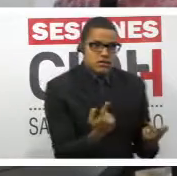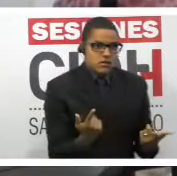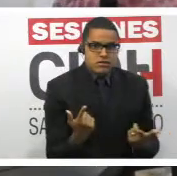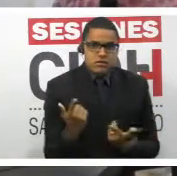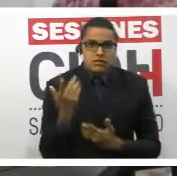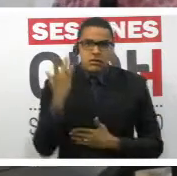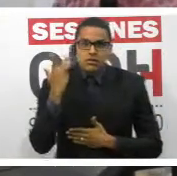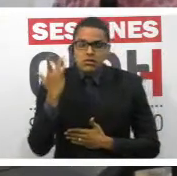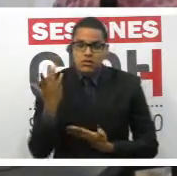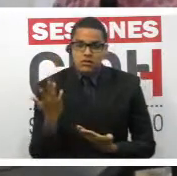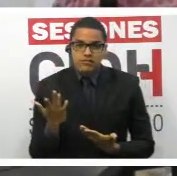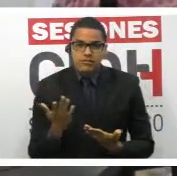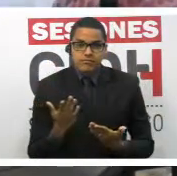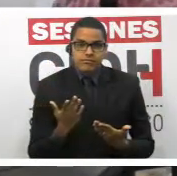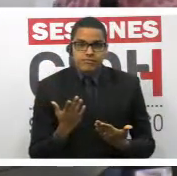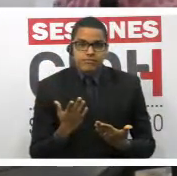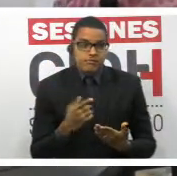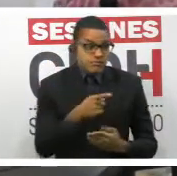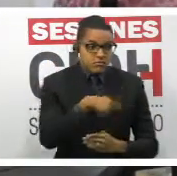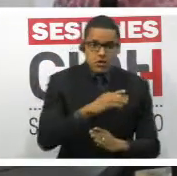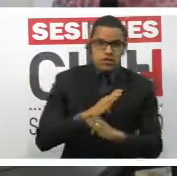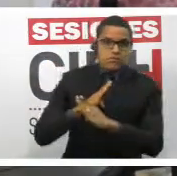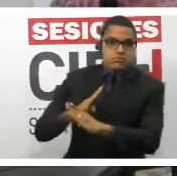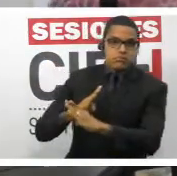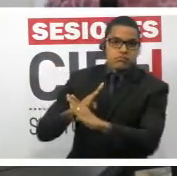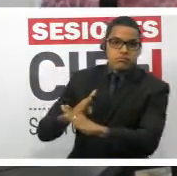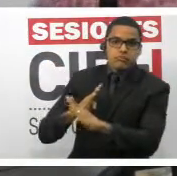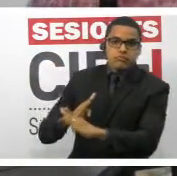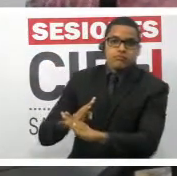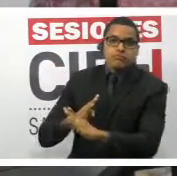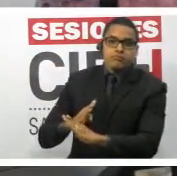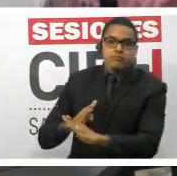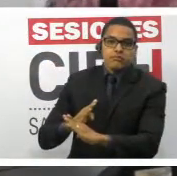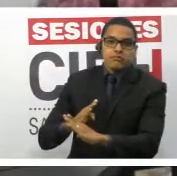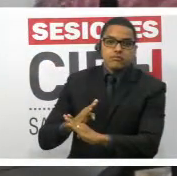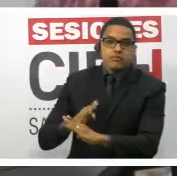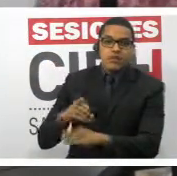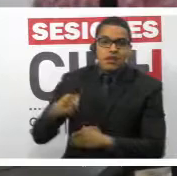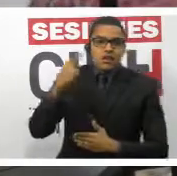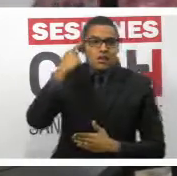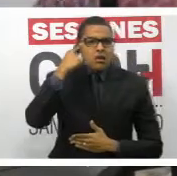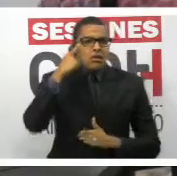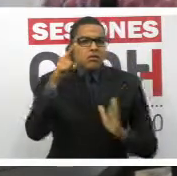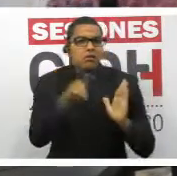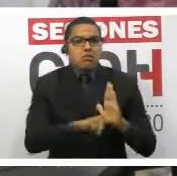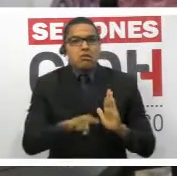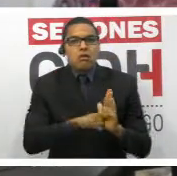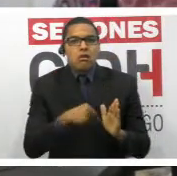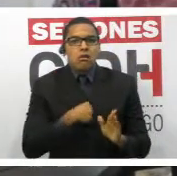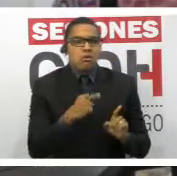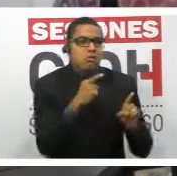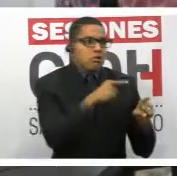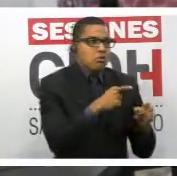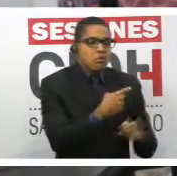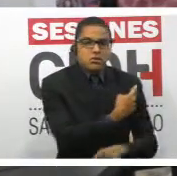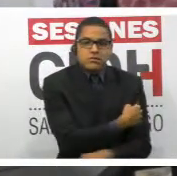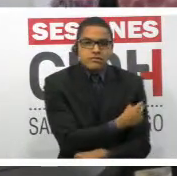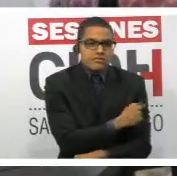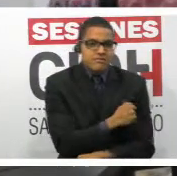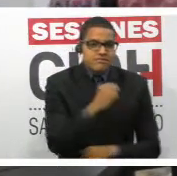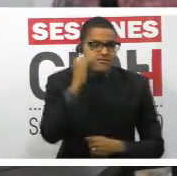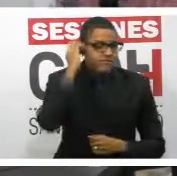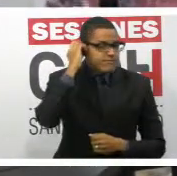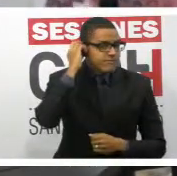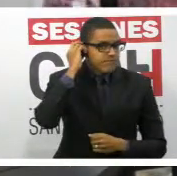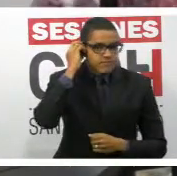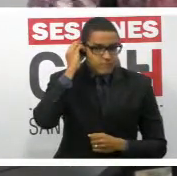solamente las estructurales sino también actitudinales y el estado es responsable de